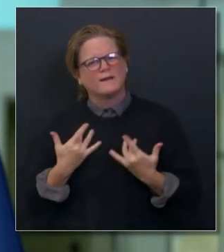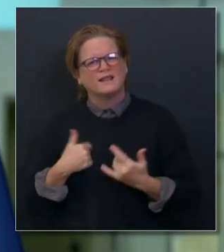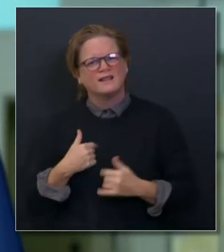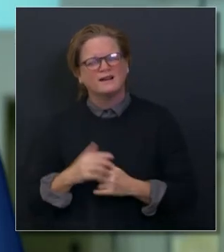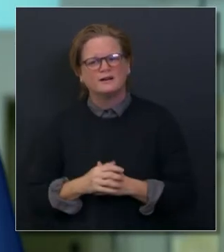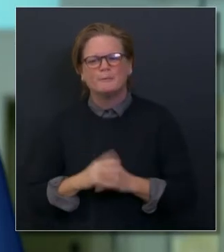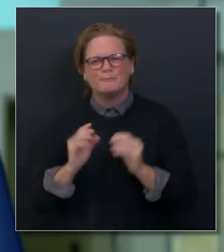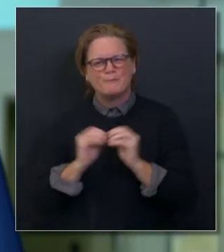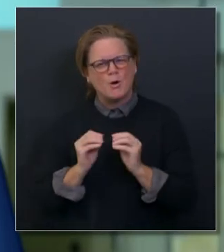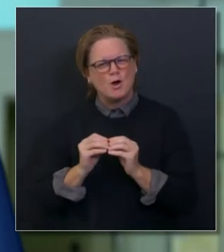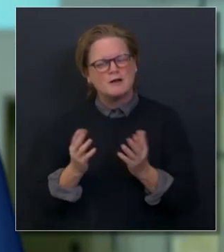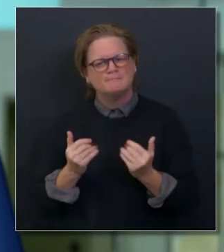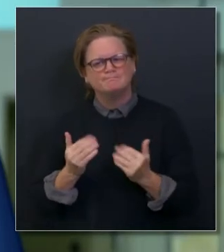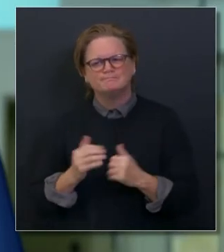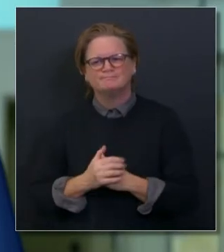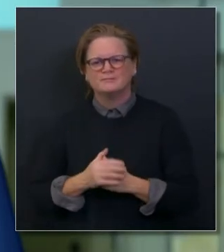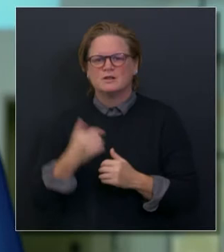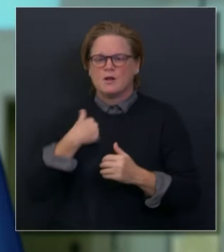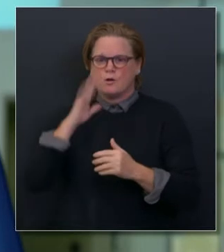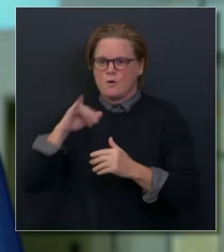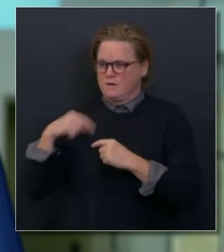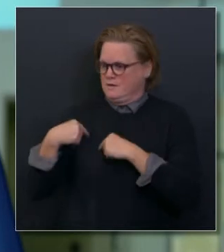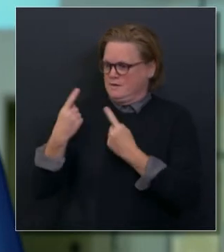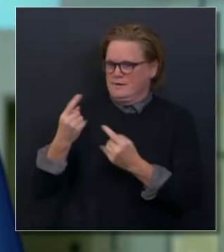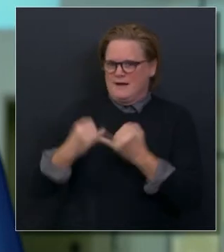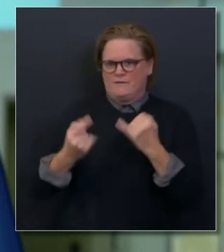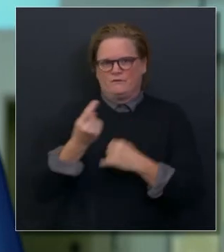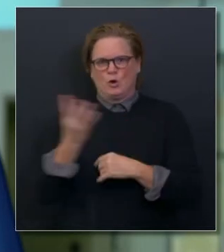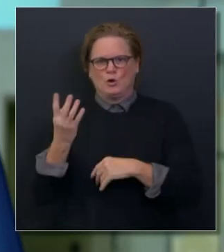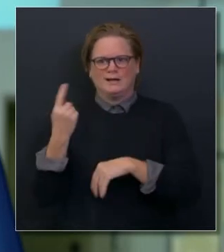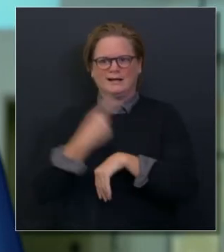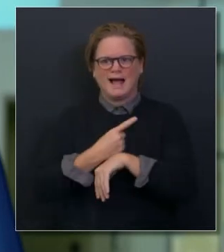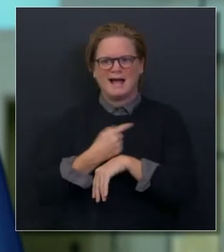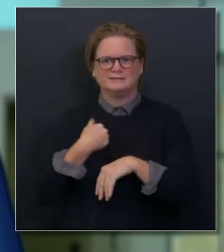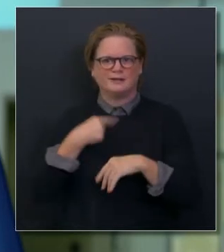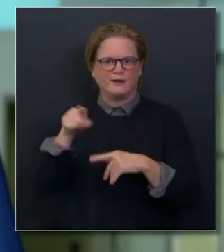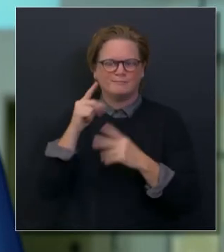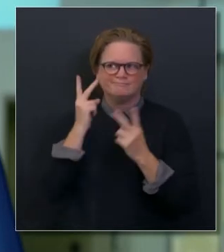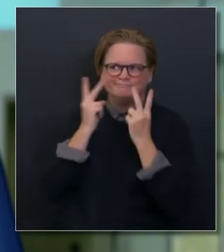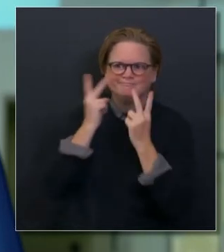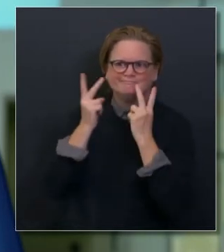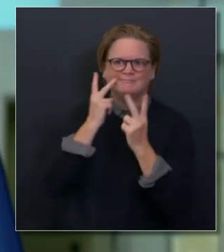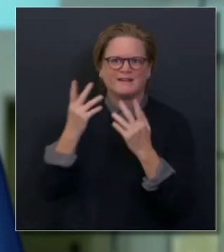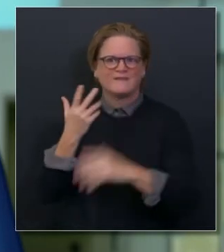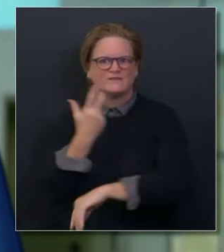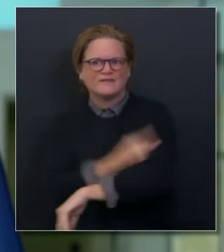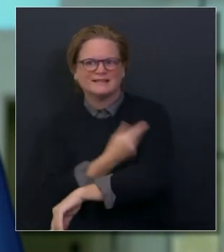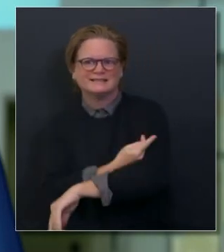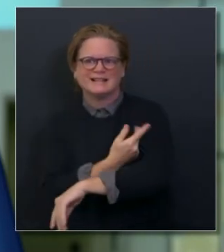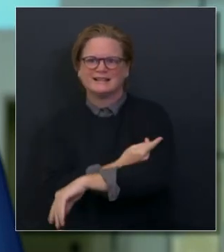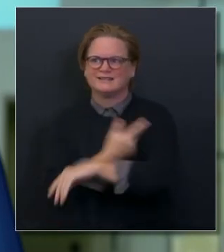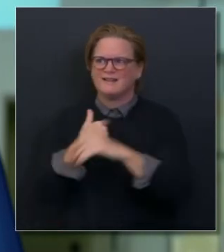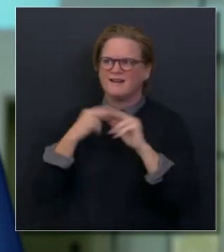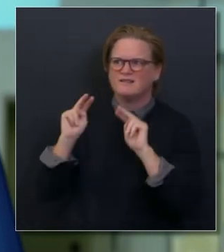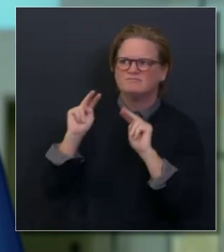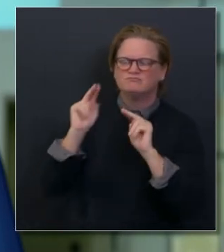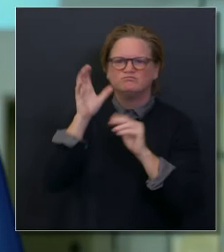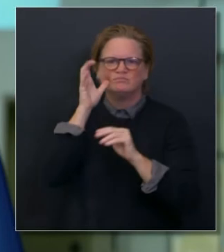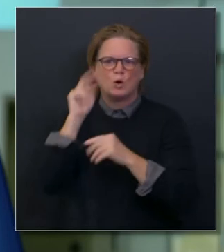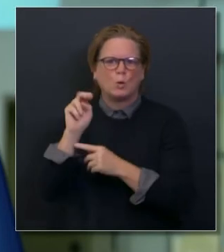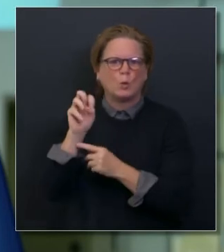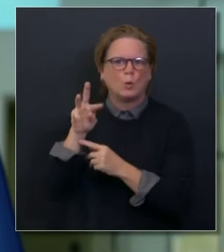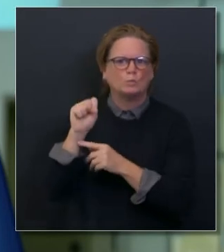días. Han sido unos días iluminadores con la llegada de la vacuna. Falta más y más que hacer en ese